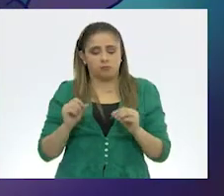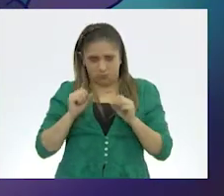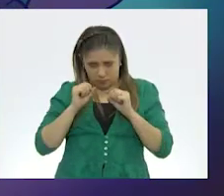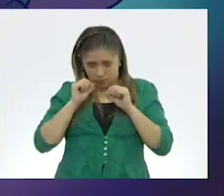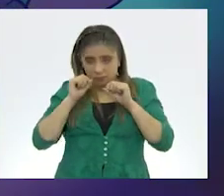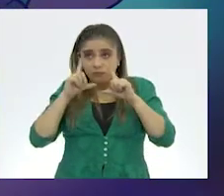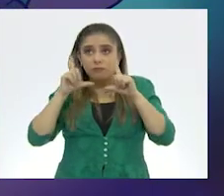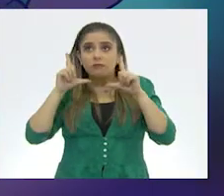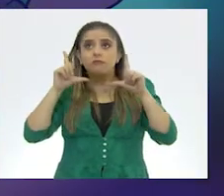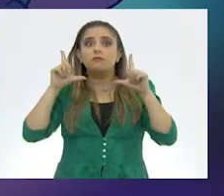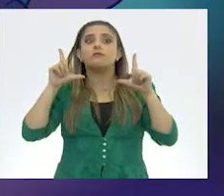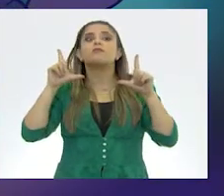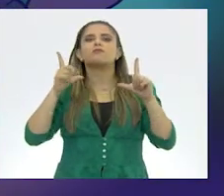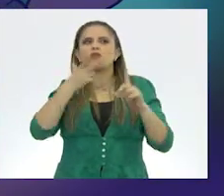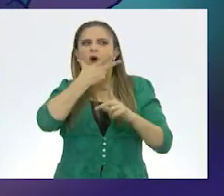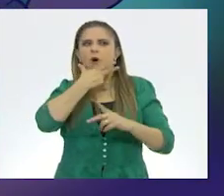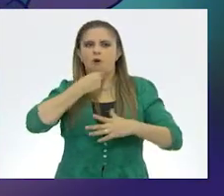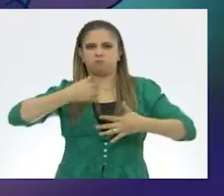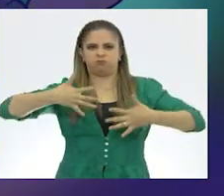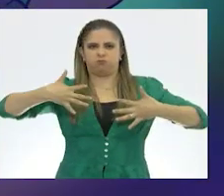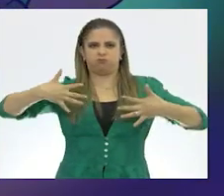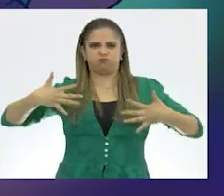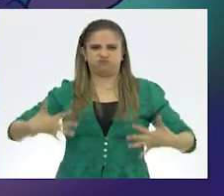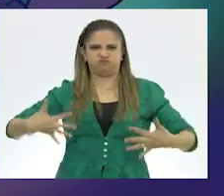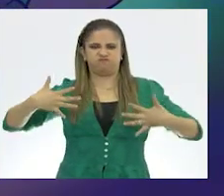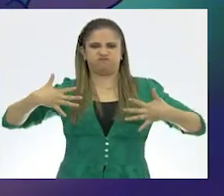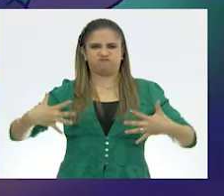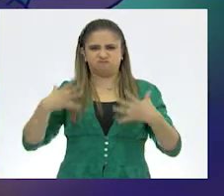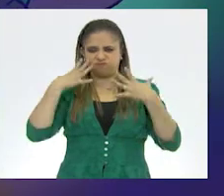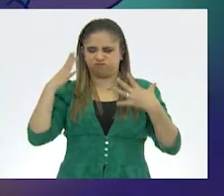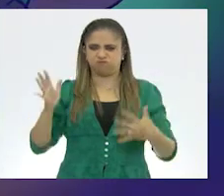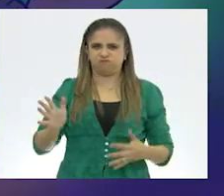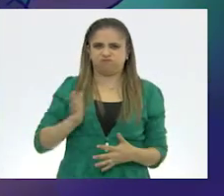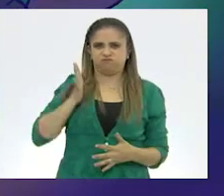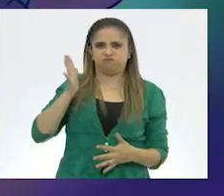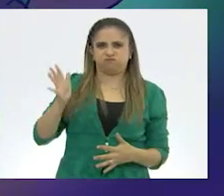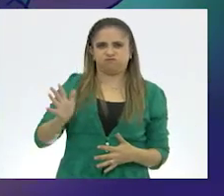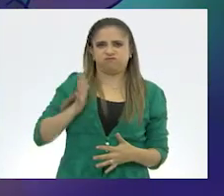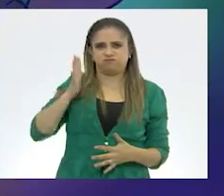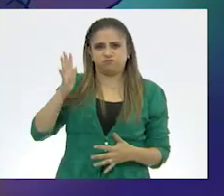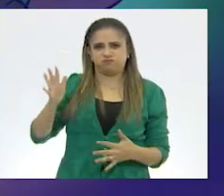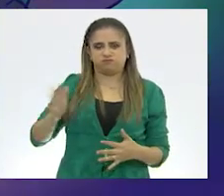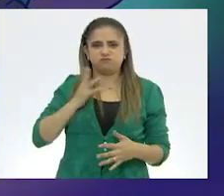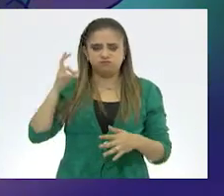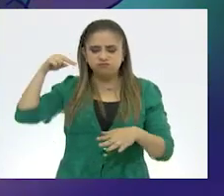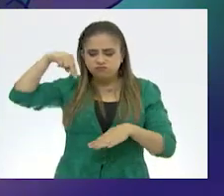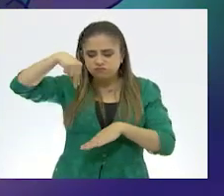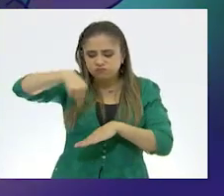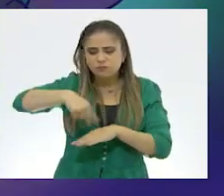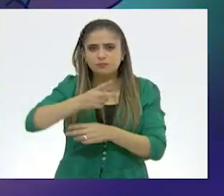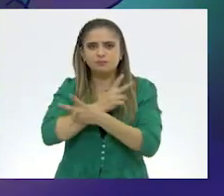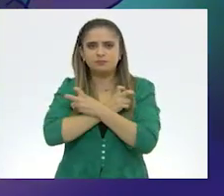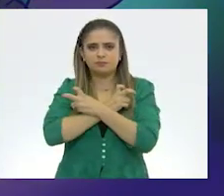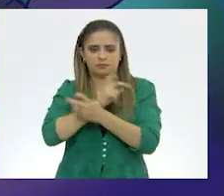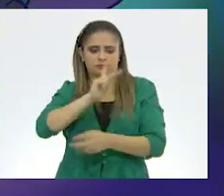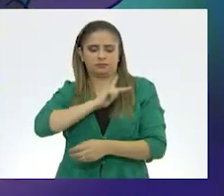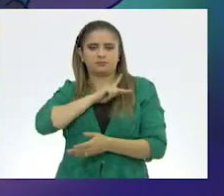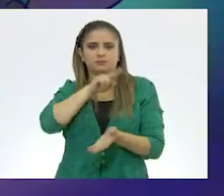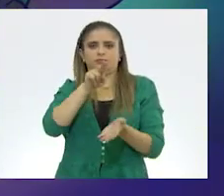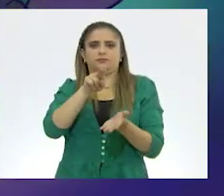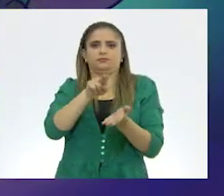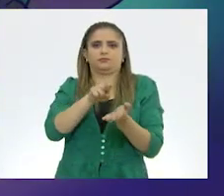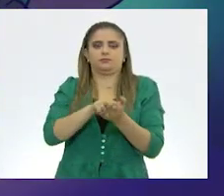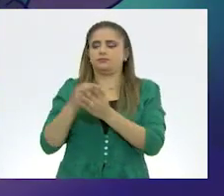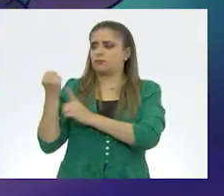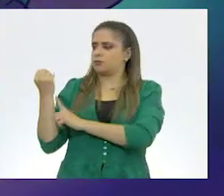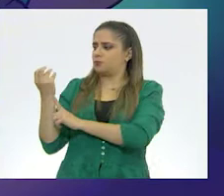desperté, un hombre gordo, hinchado, pestilente y rubio yacía sobre mis pobres huesos. Ardían los cirios